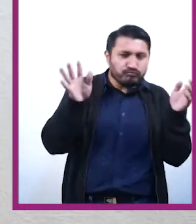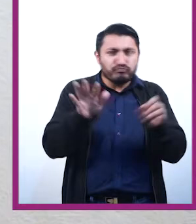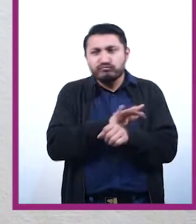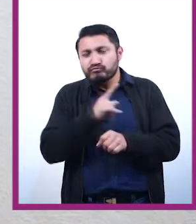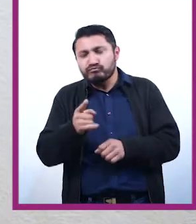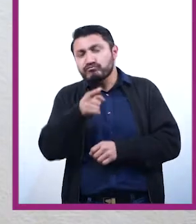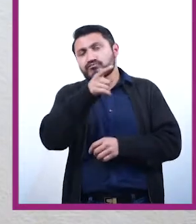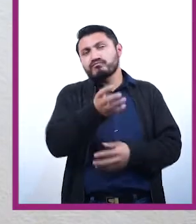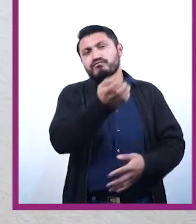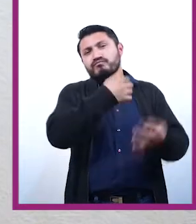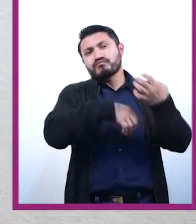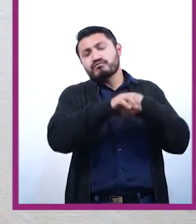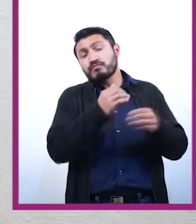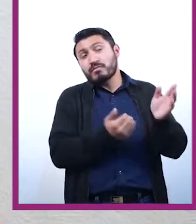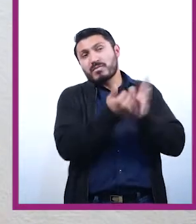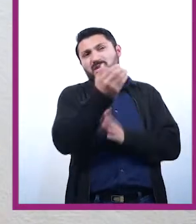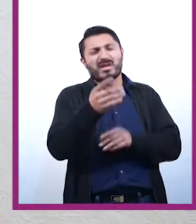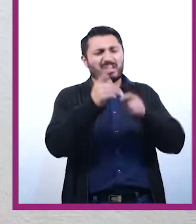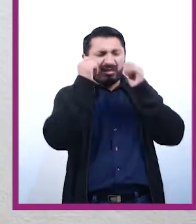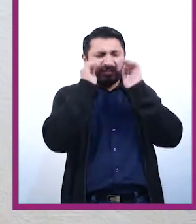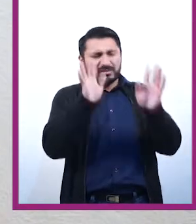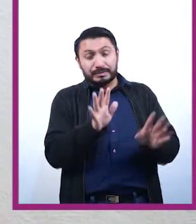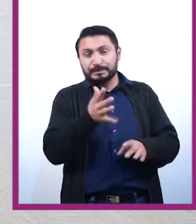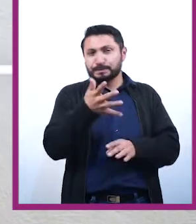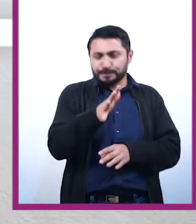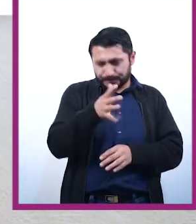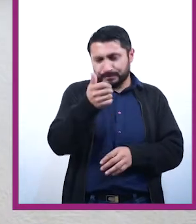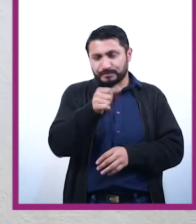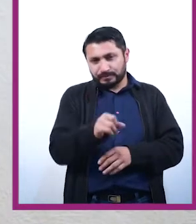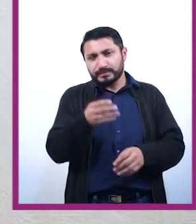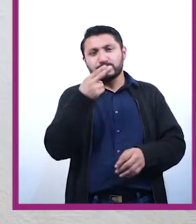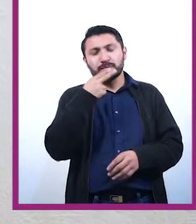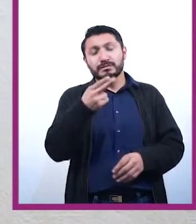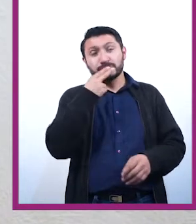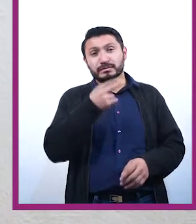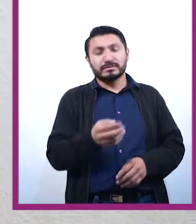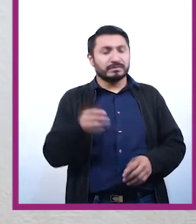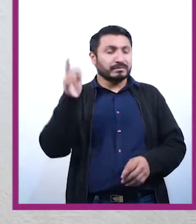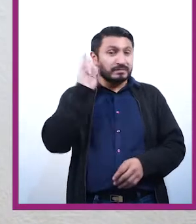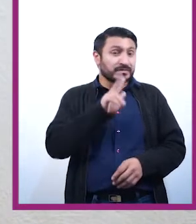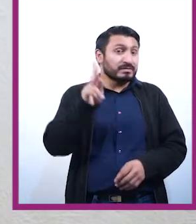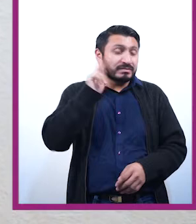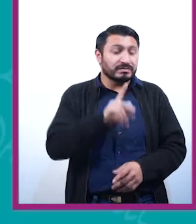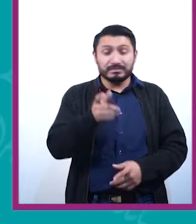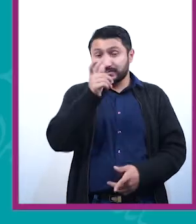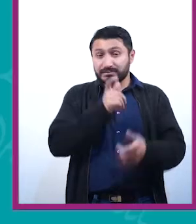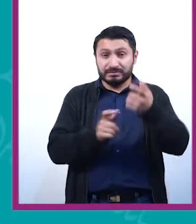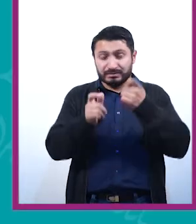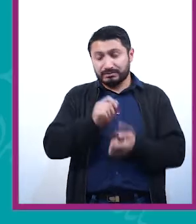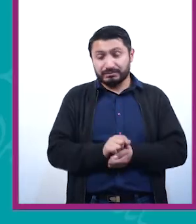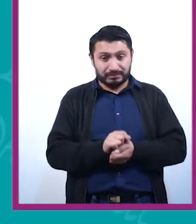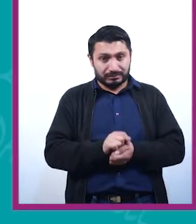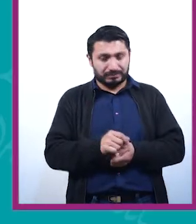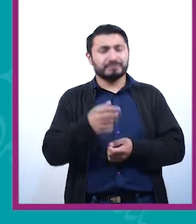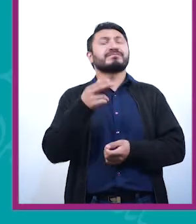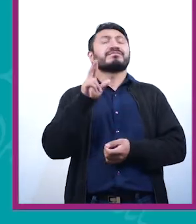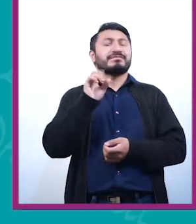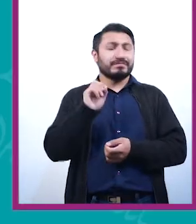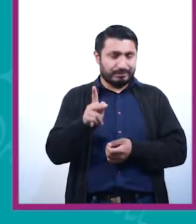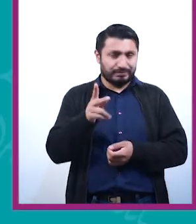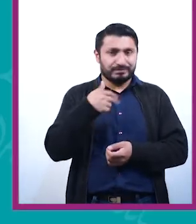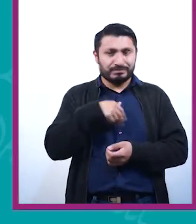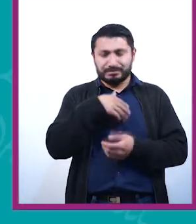las acciones de una empresa subían. Más o menos así es como funciona la especulación financiera. Ok, lo